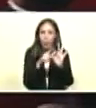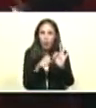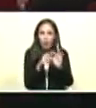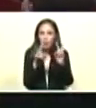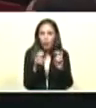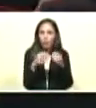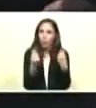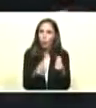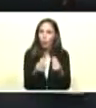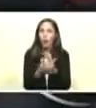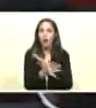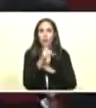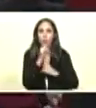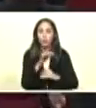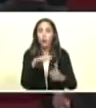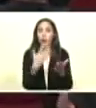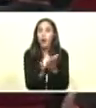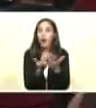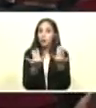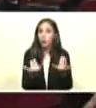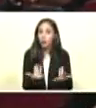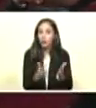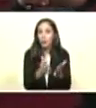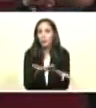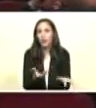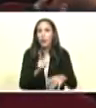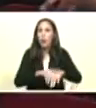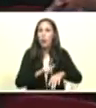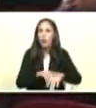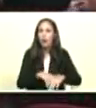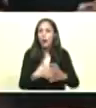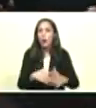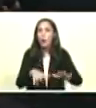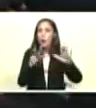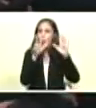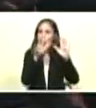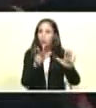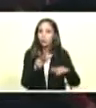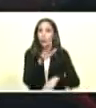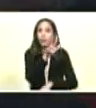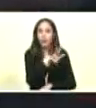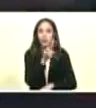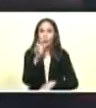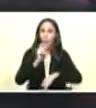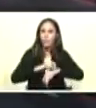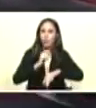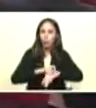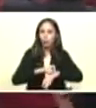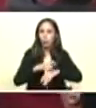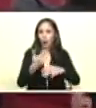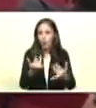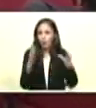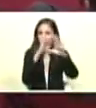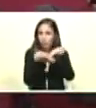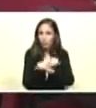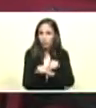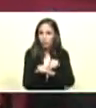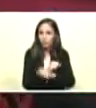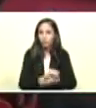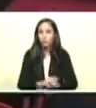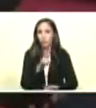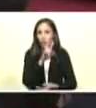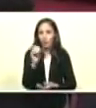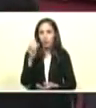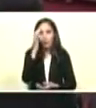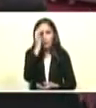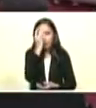desde ese momento hasta este momento, que son las 8 y 32 minutos de la noche del 20 de